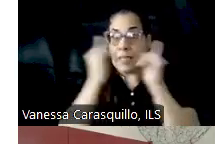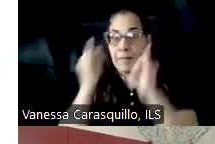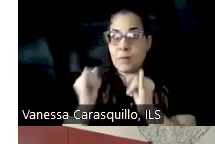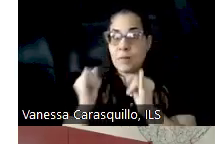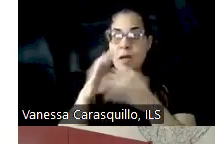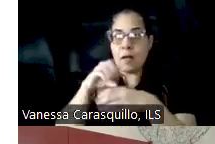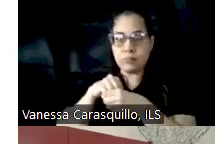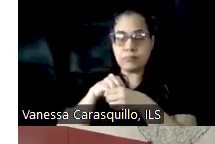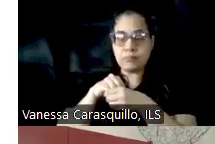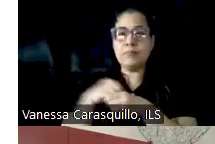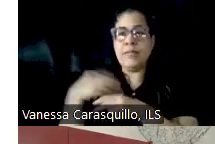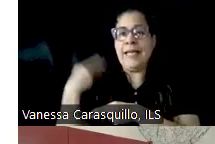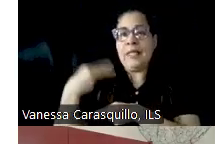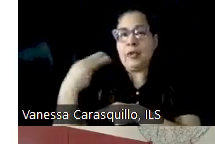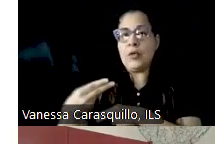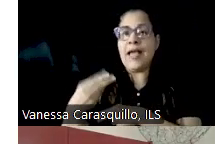historial familiar,